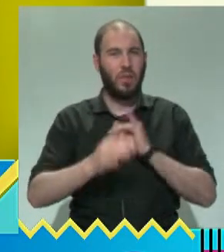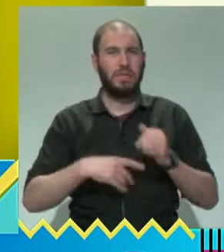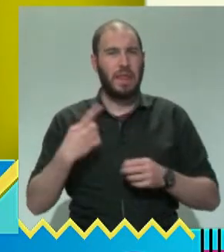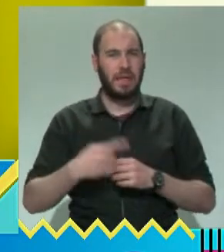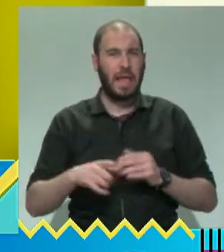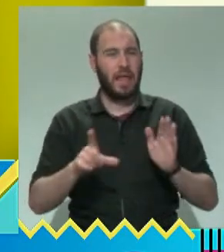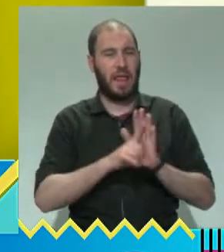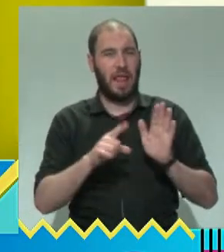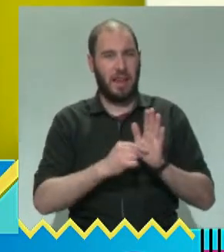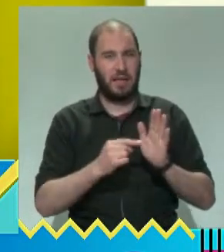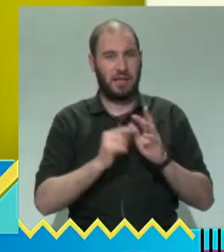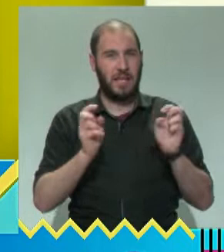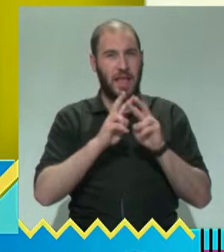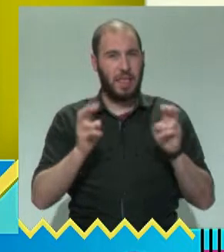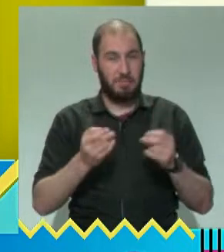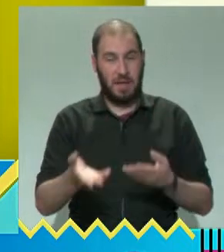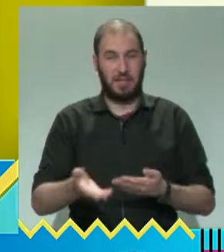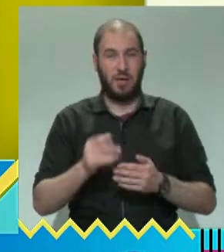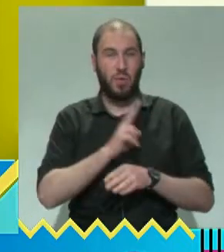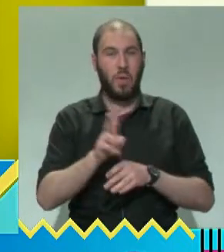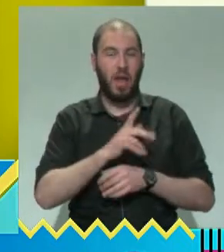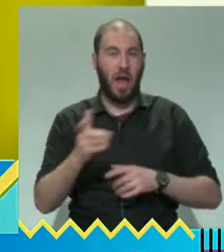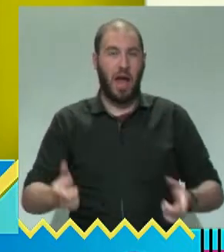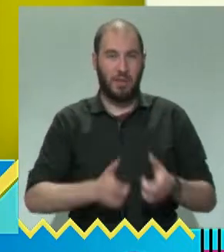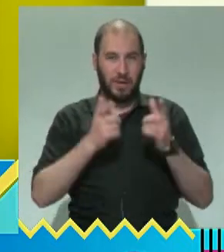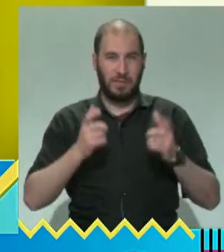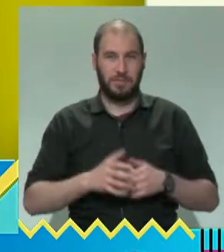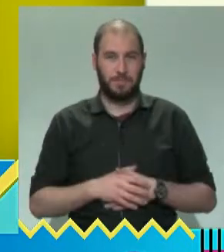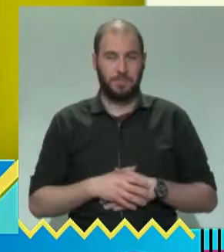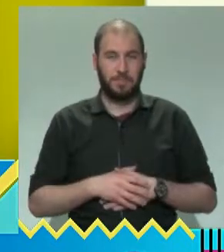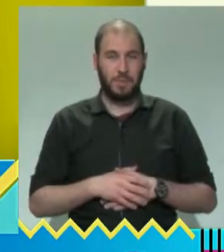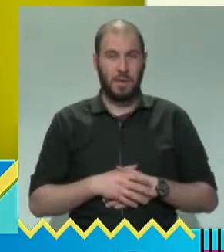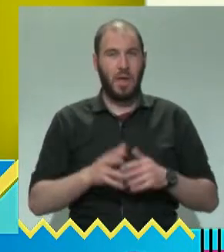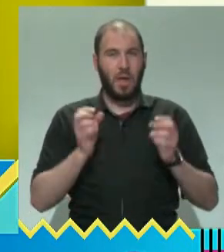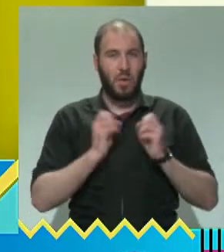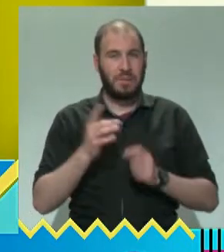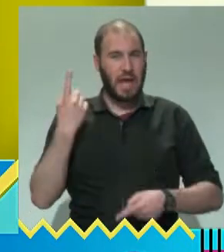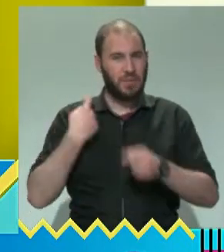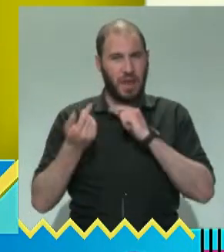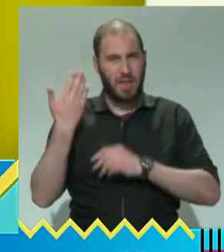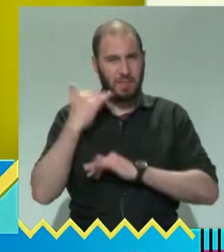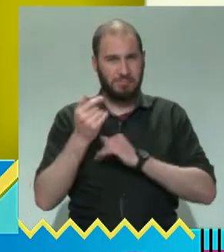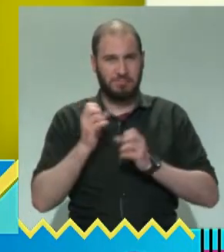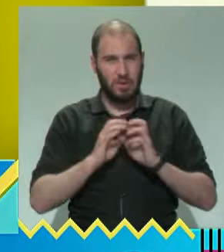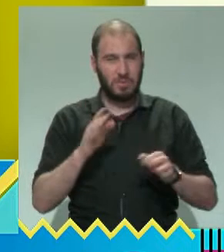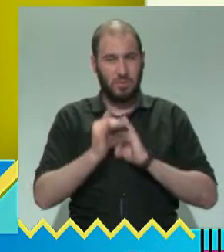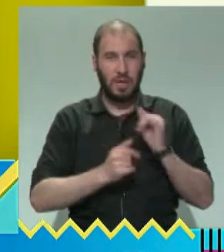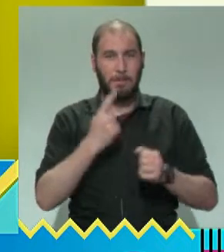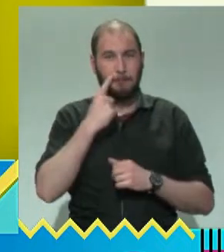con legislación en relación a justamente el cuidado de los árboles. Empieza en la historia, lo decíamos al principio, ¿no?